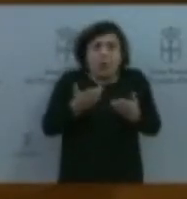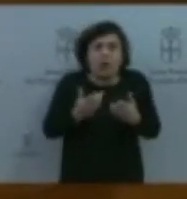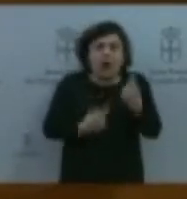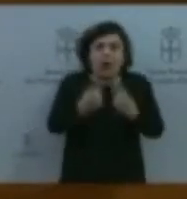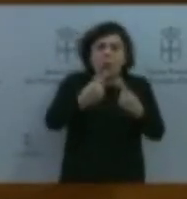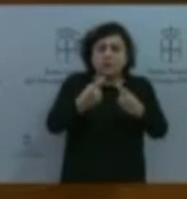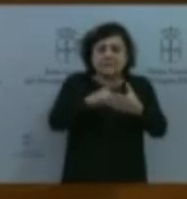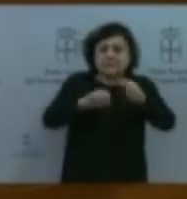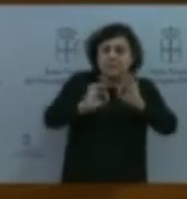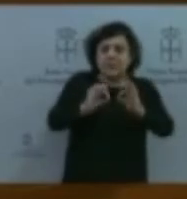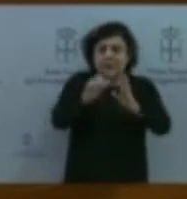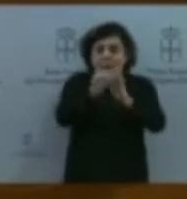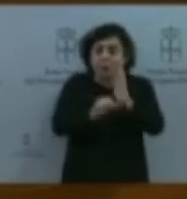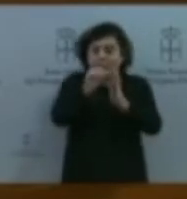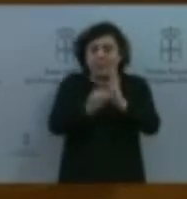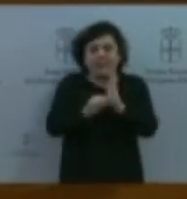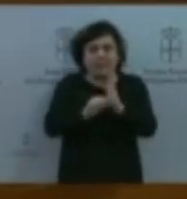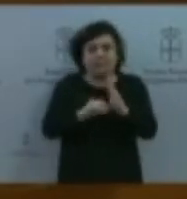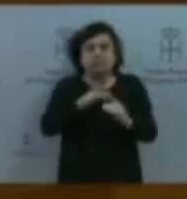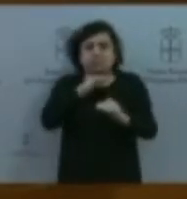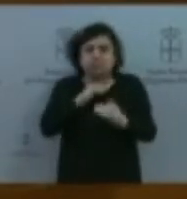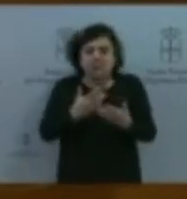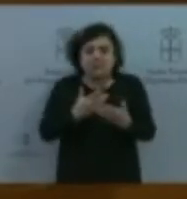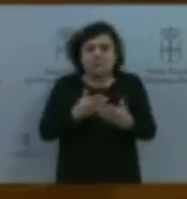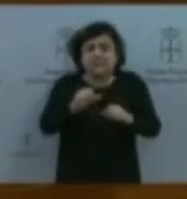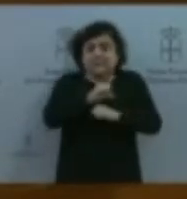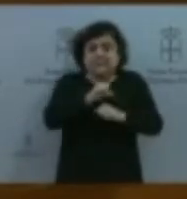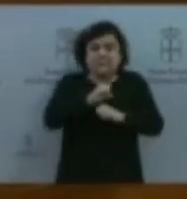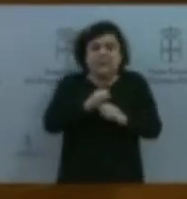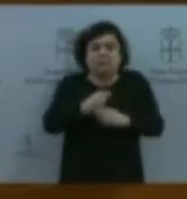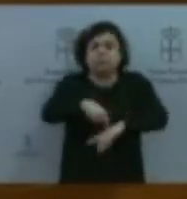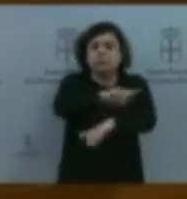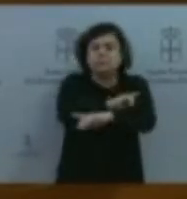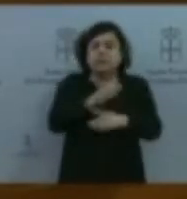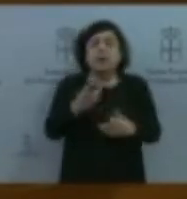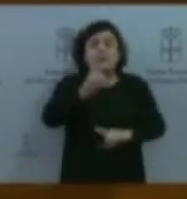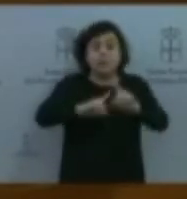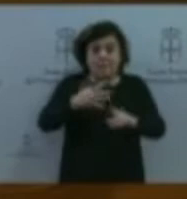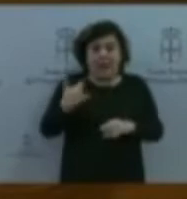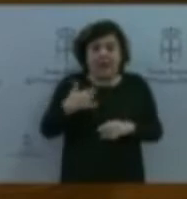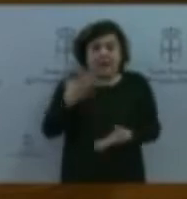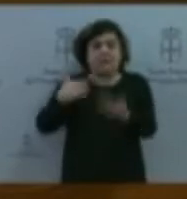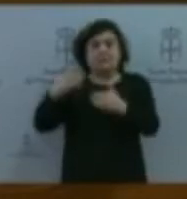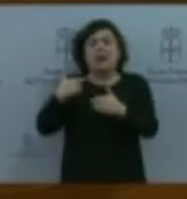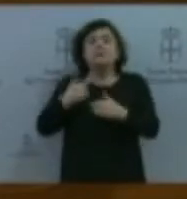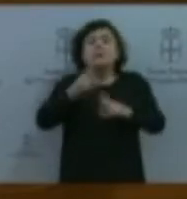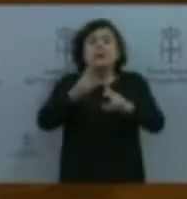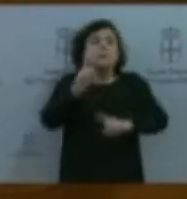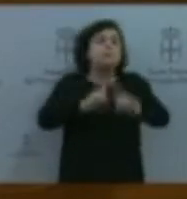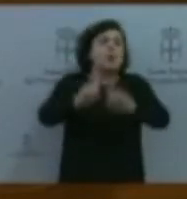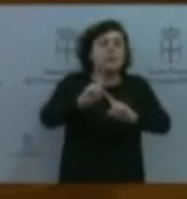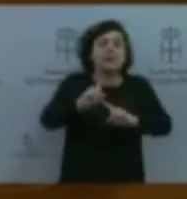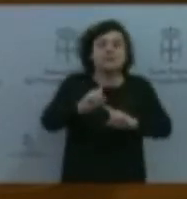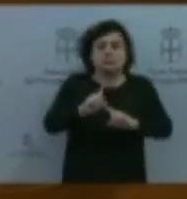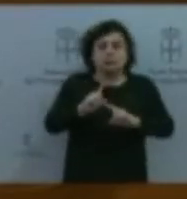en ese sentido, ¿no? Y teníamos ya un problema también en la situación de las residencias sociosanitarias, de las residencias del ERA, asturianas, de las residencias privadas